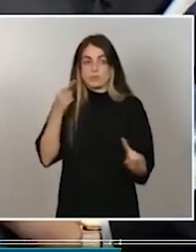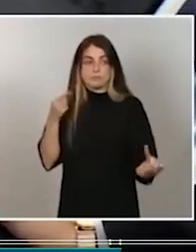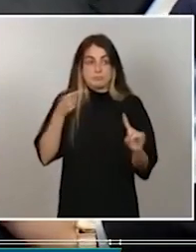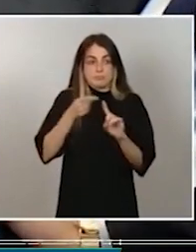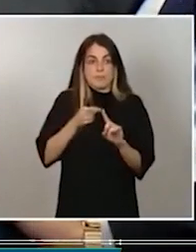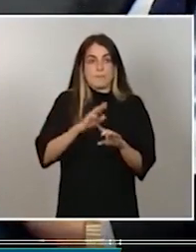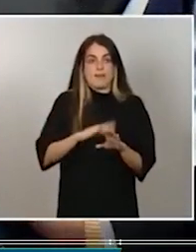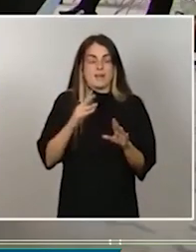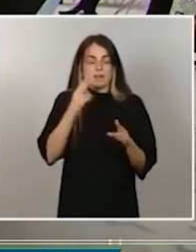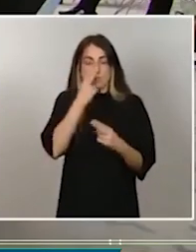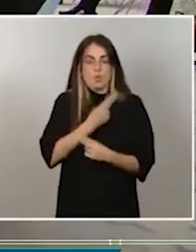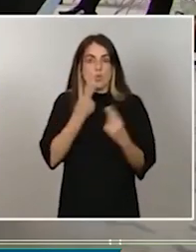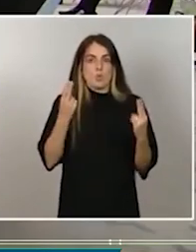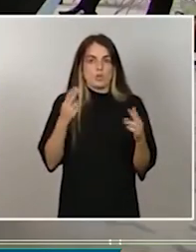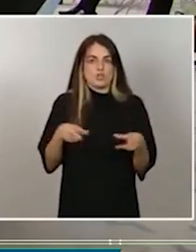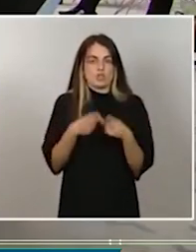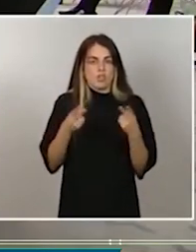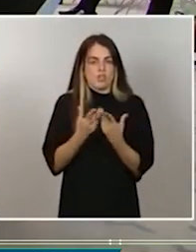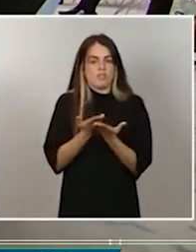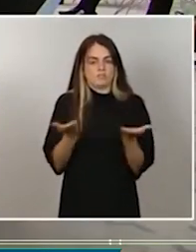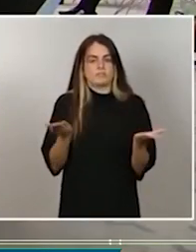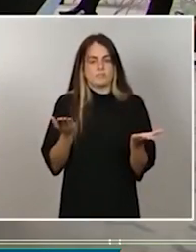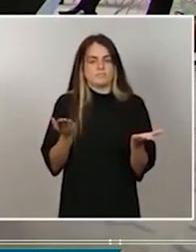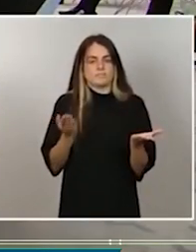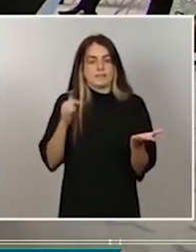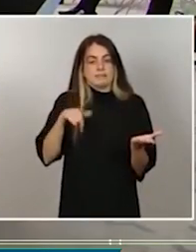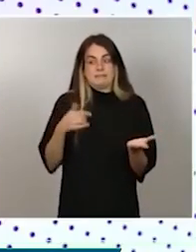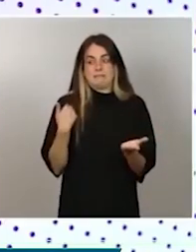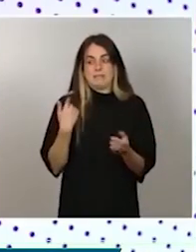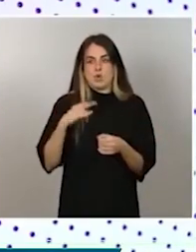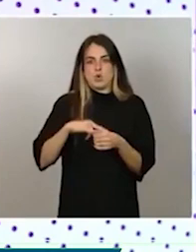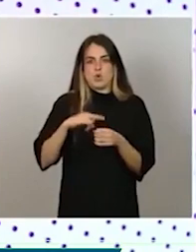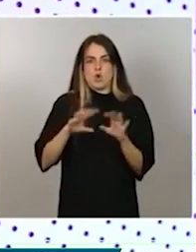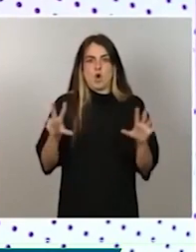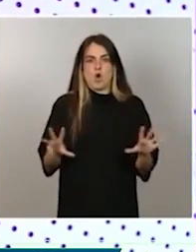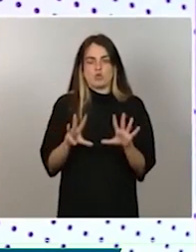que la educación que impongamos en el país, que lo tenemos que imponer los ciudadanos,